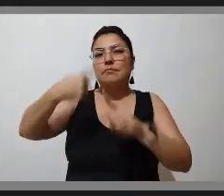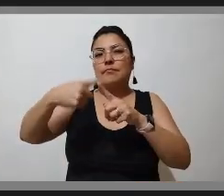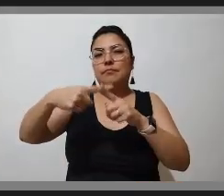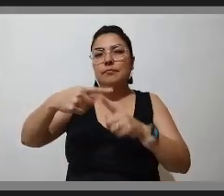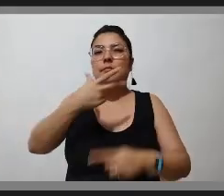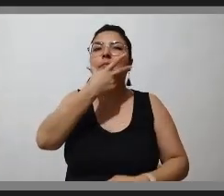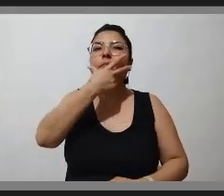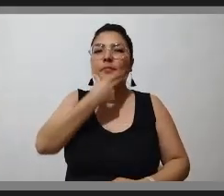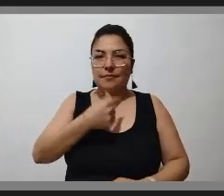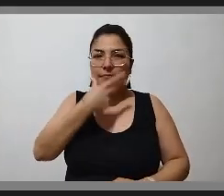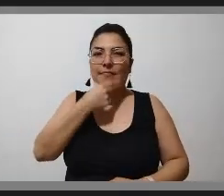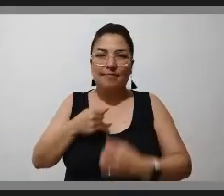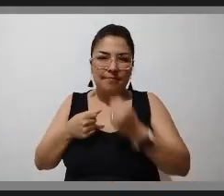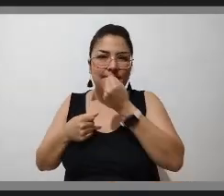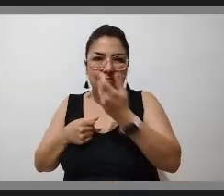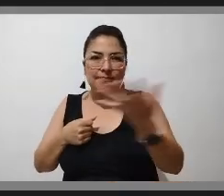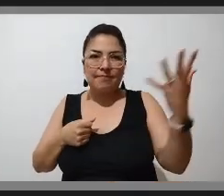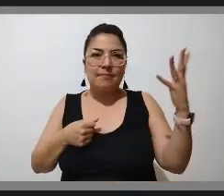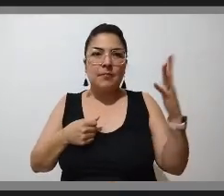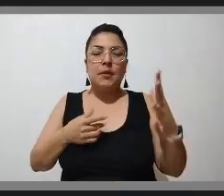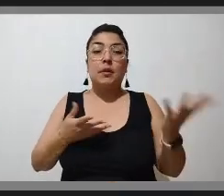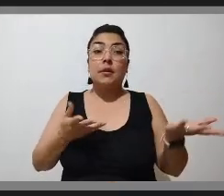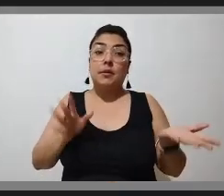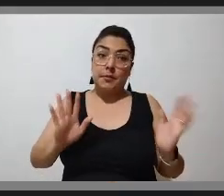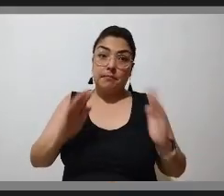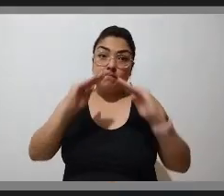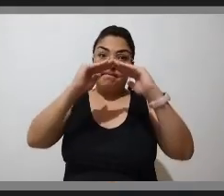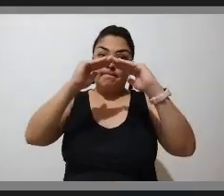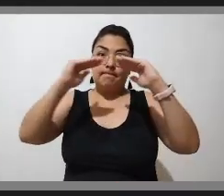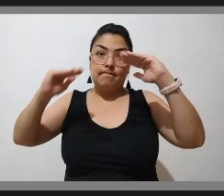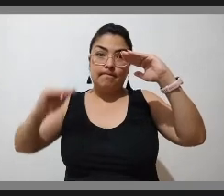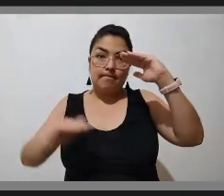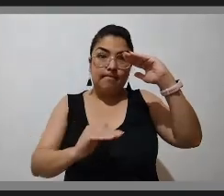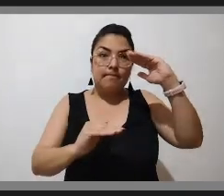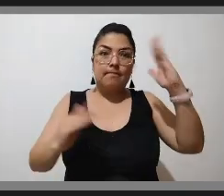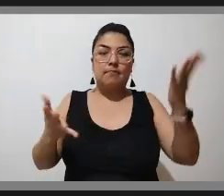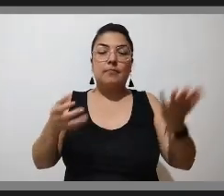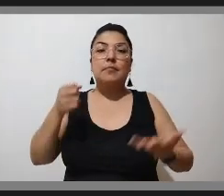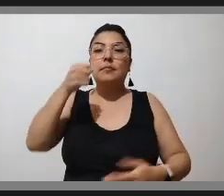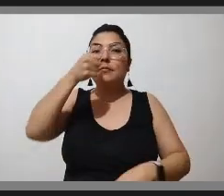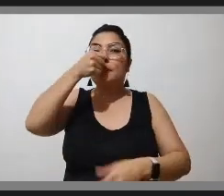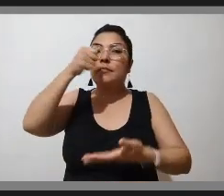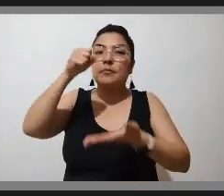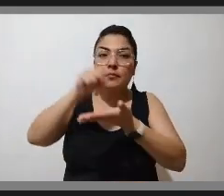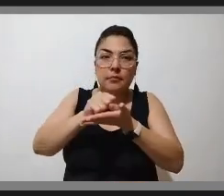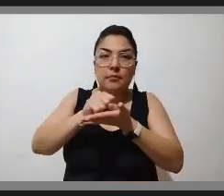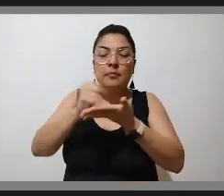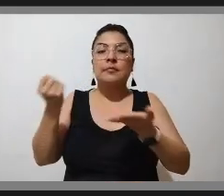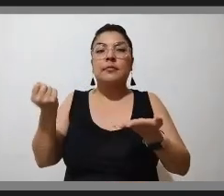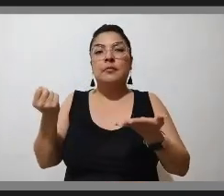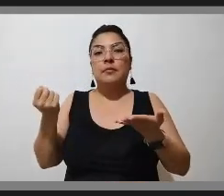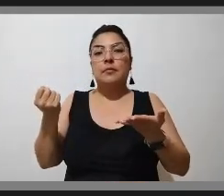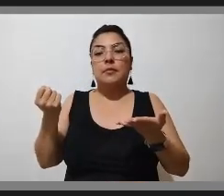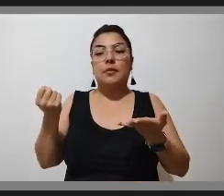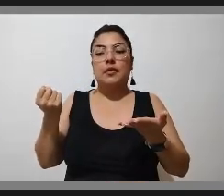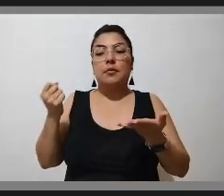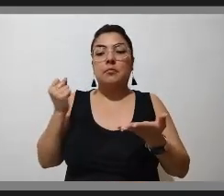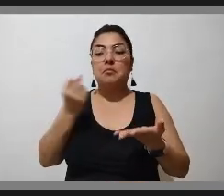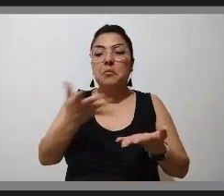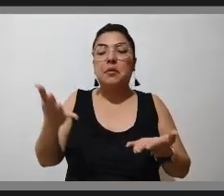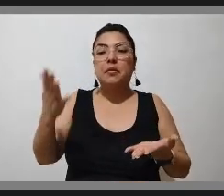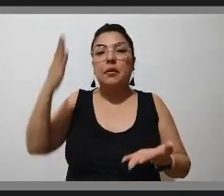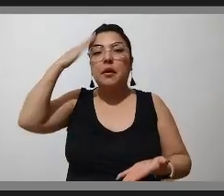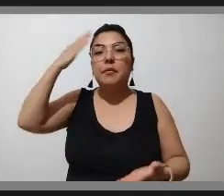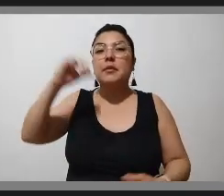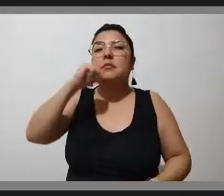el personal operativo, el personal secretarial, el personal que hacía trabajo no